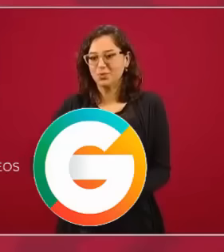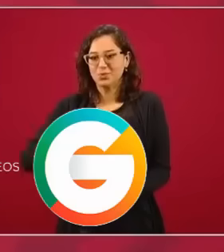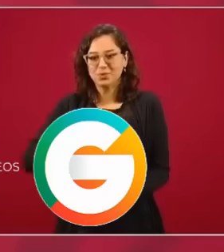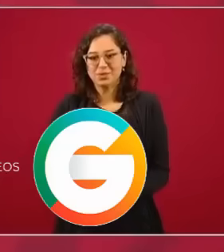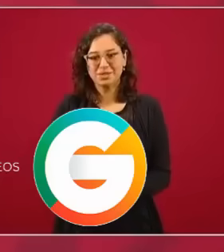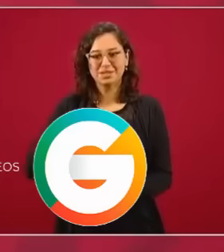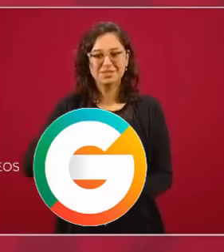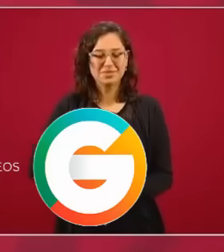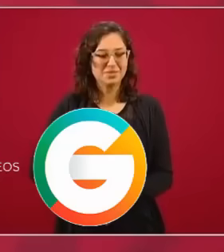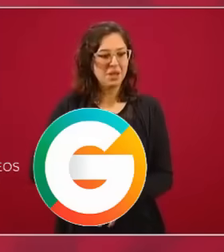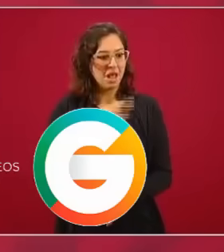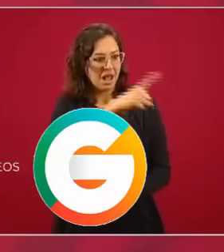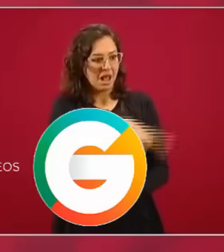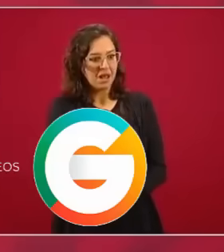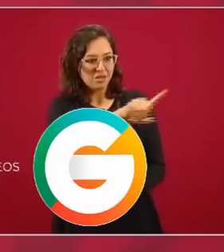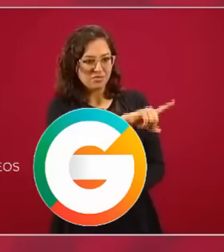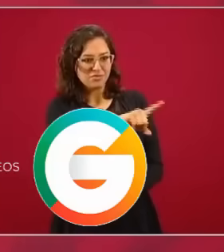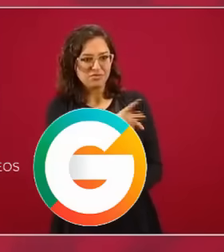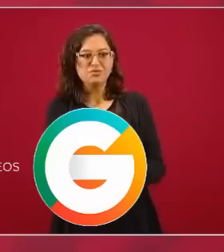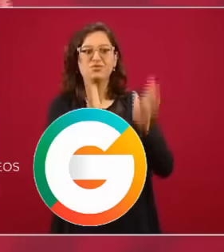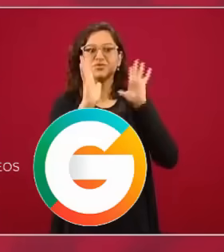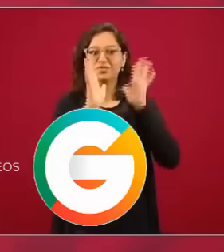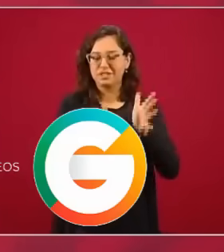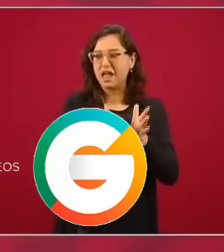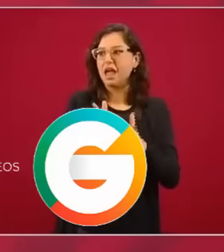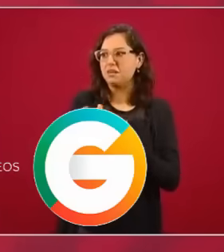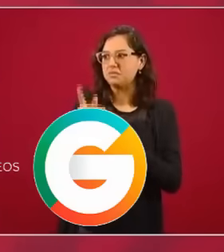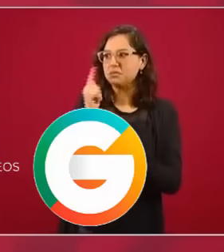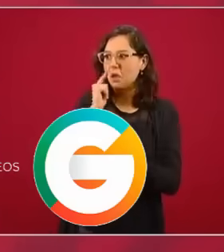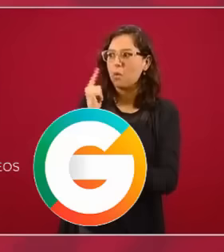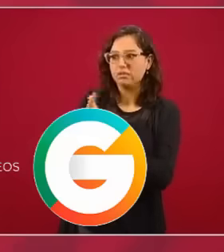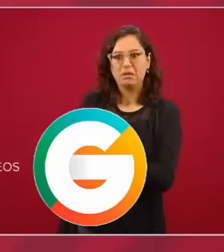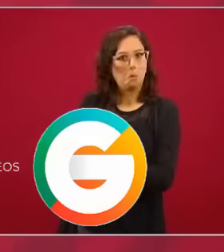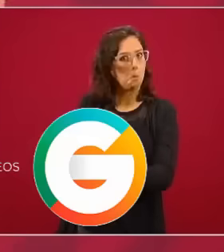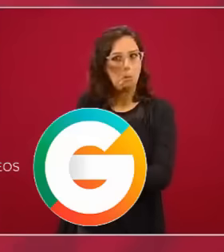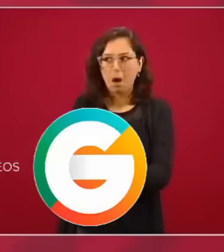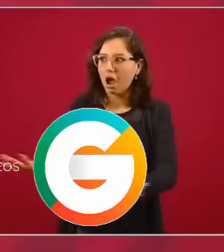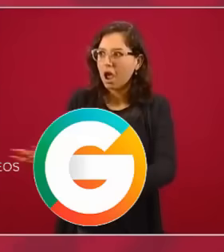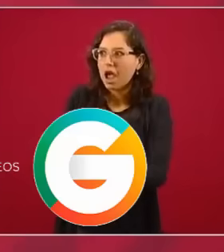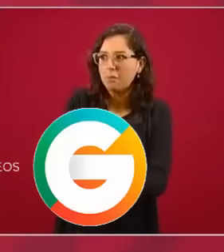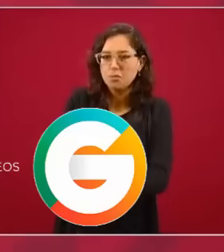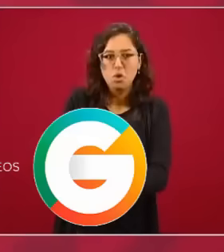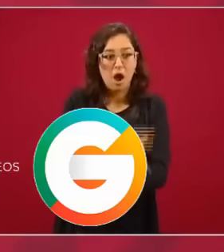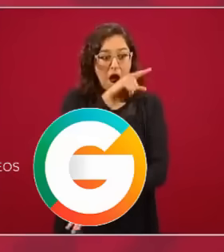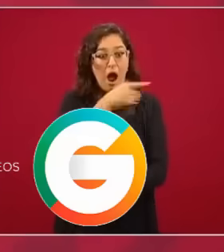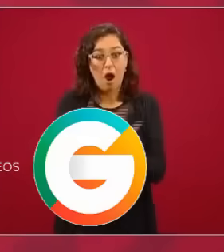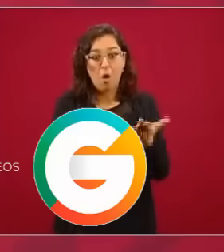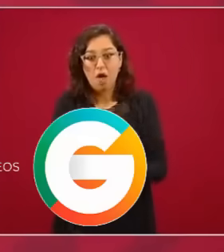de que lo que están planteando es que se regrese a lo de antes.